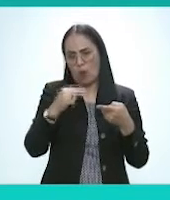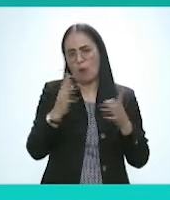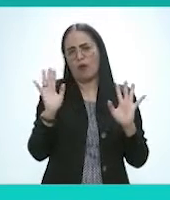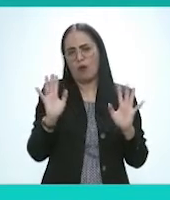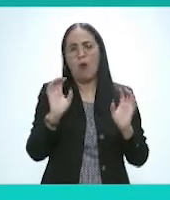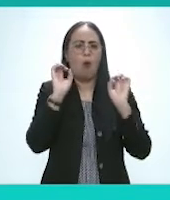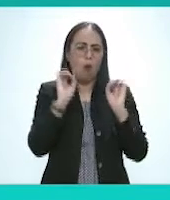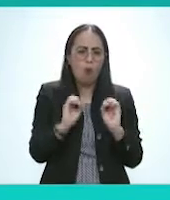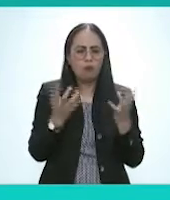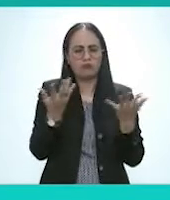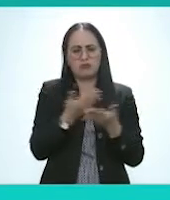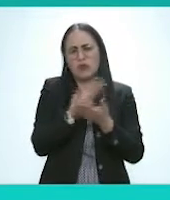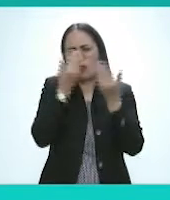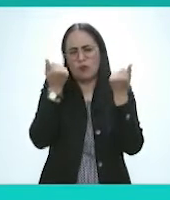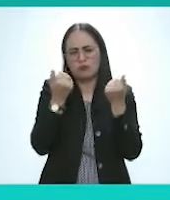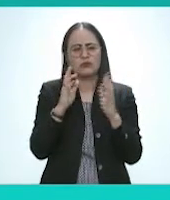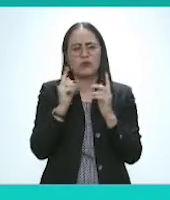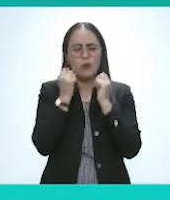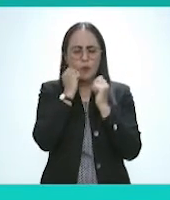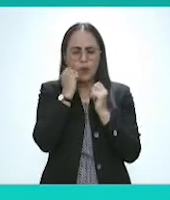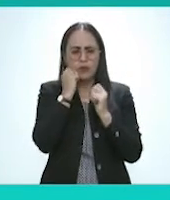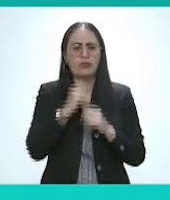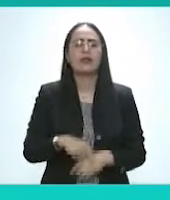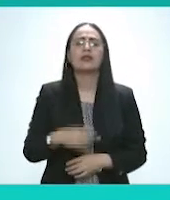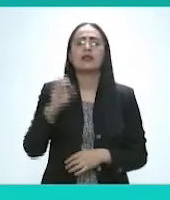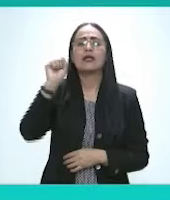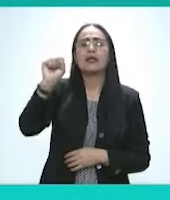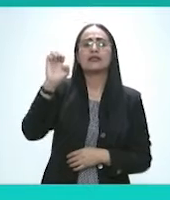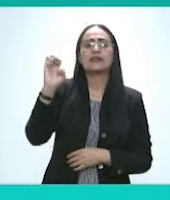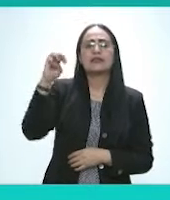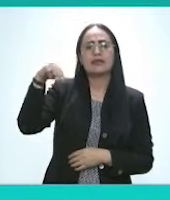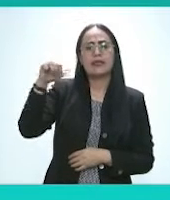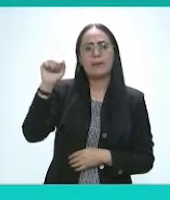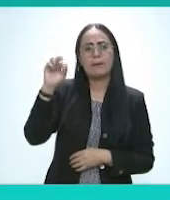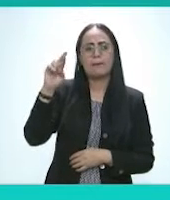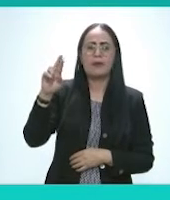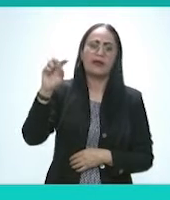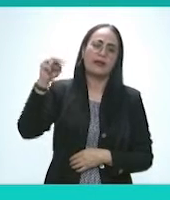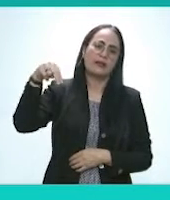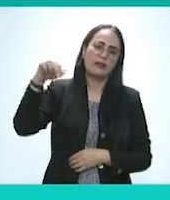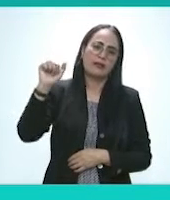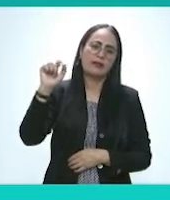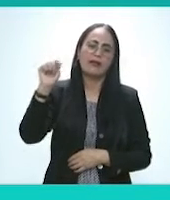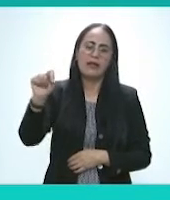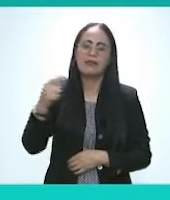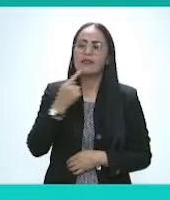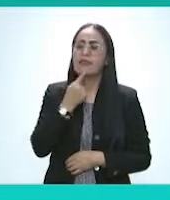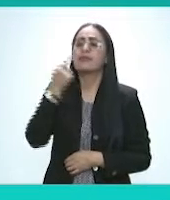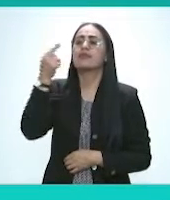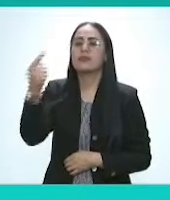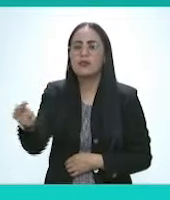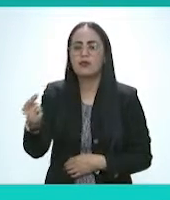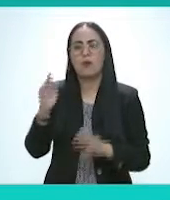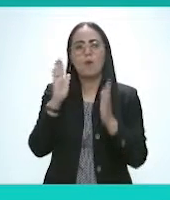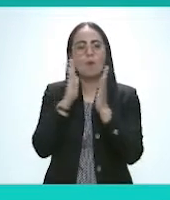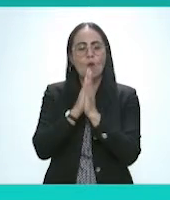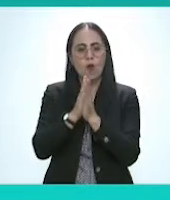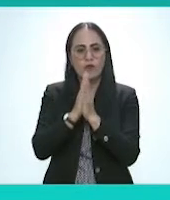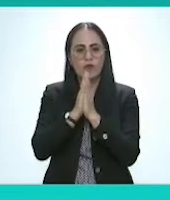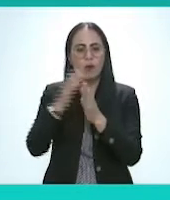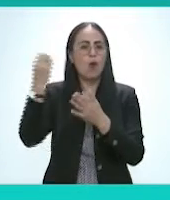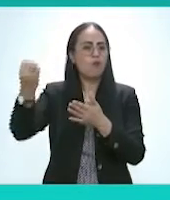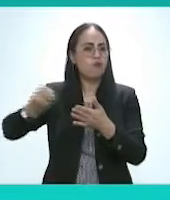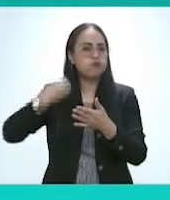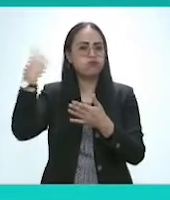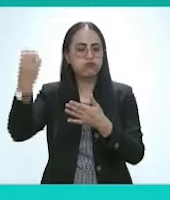o lo hiciera le solicitó a la semarnat dígame las ponencias presentadas en la